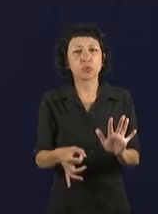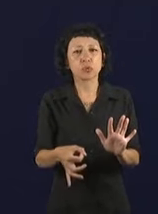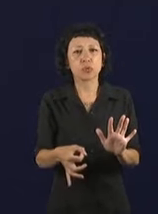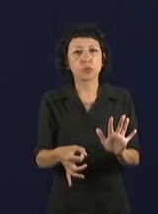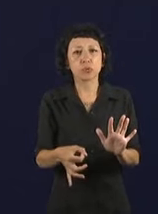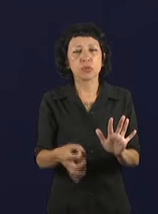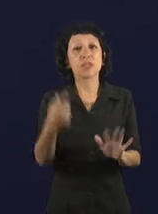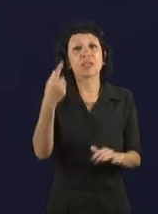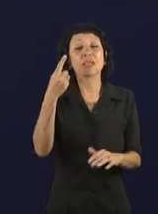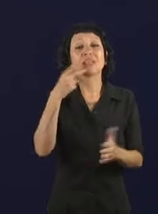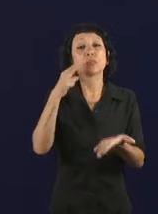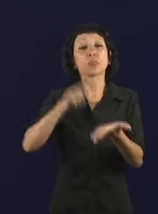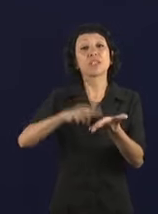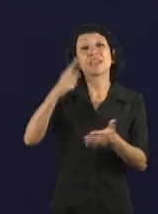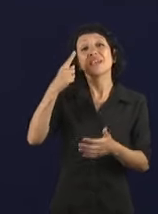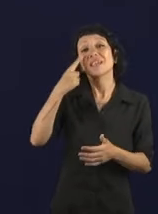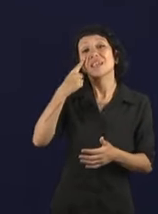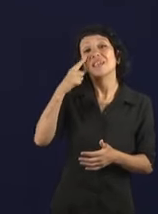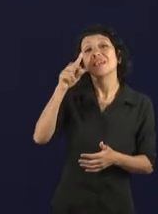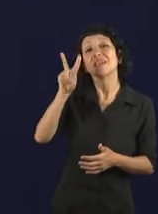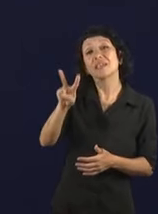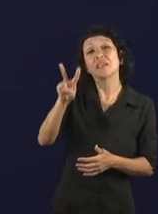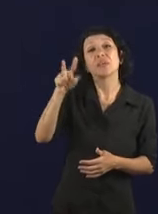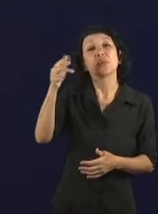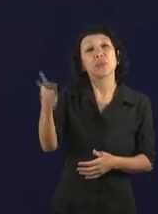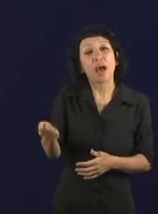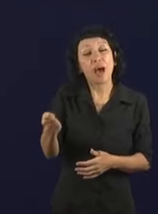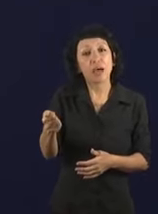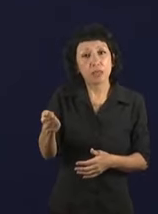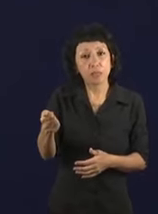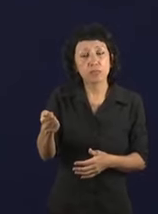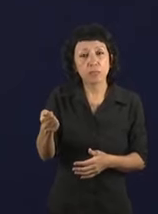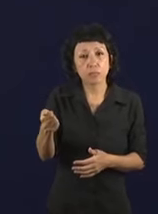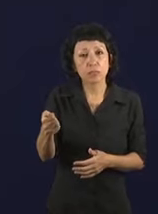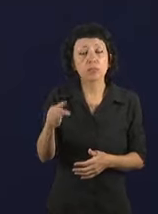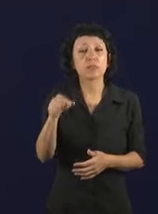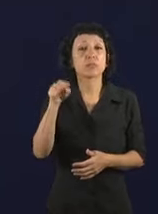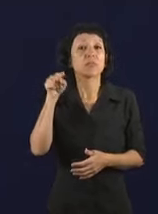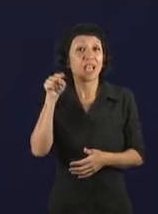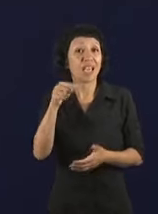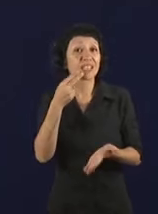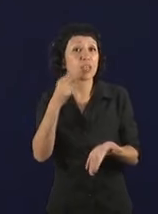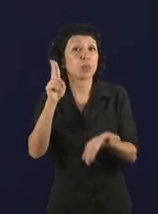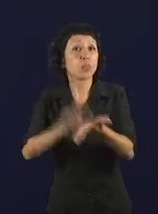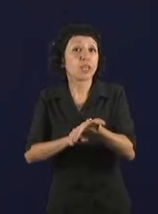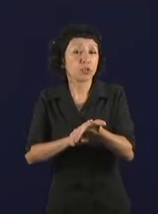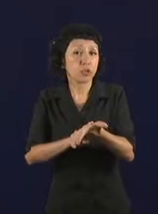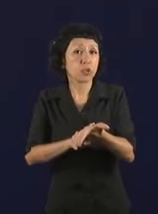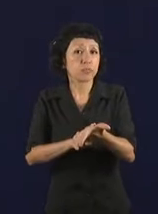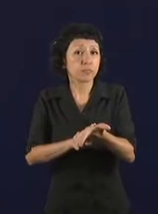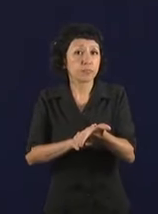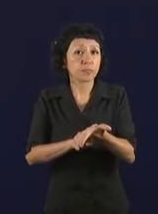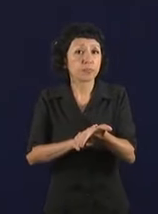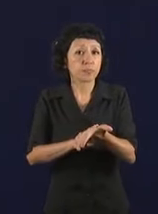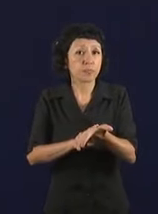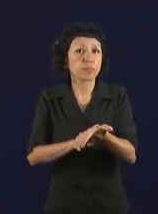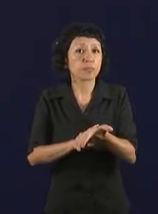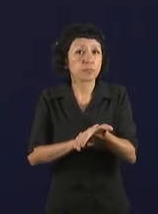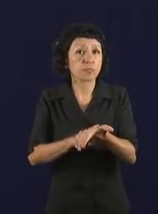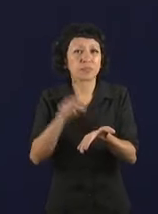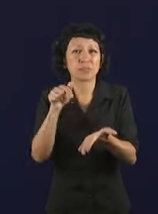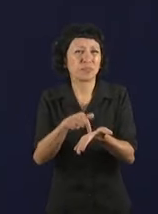el el IVA el impuesto al valor agregado claramente lo es un impuesto que eh es